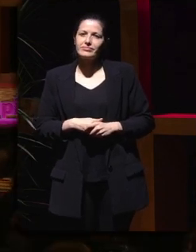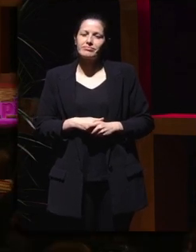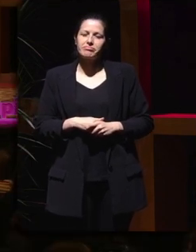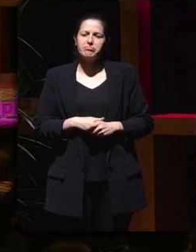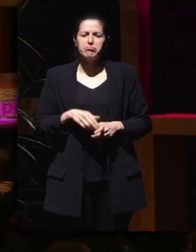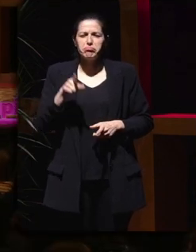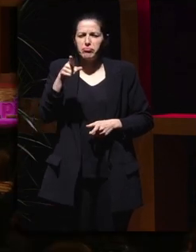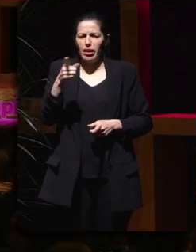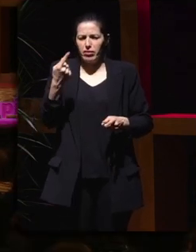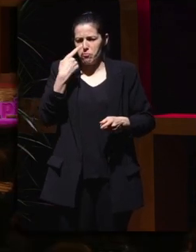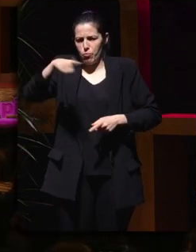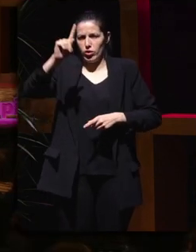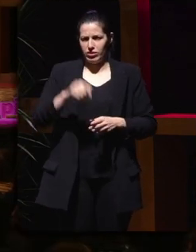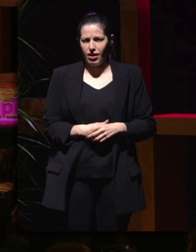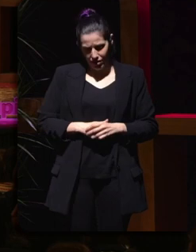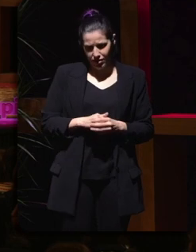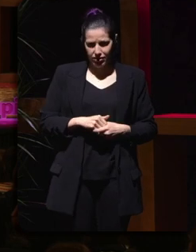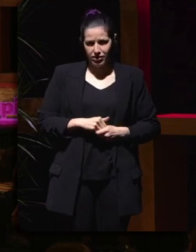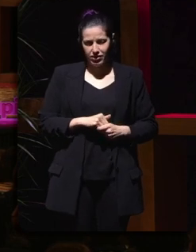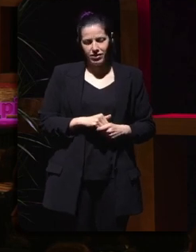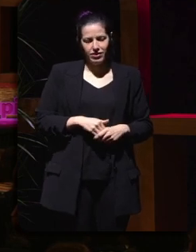Y a ti qué más te da también